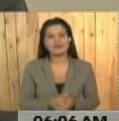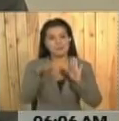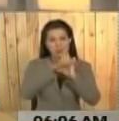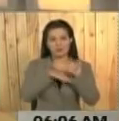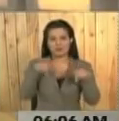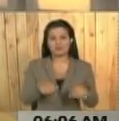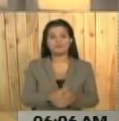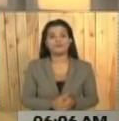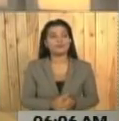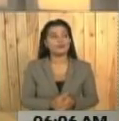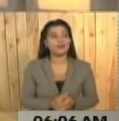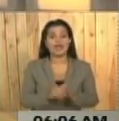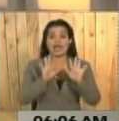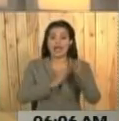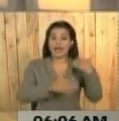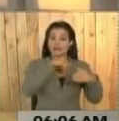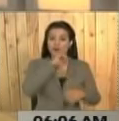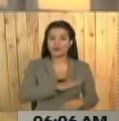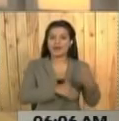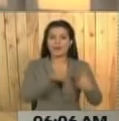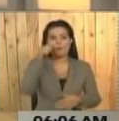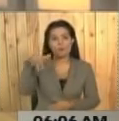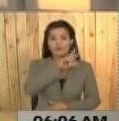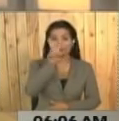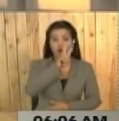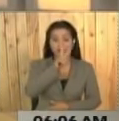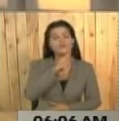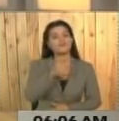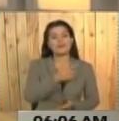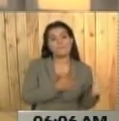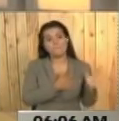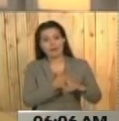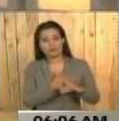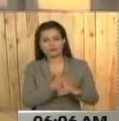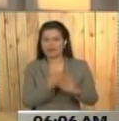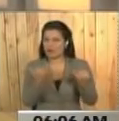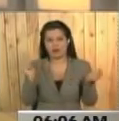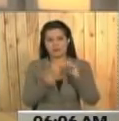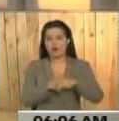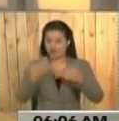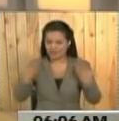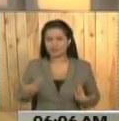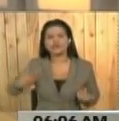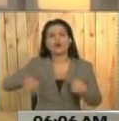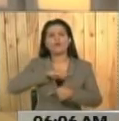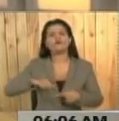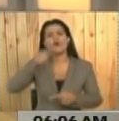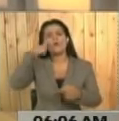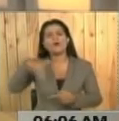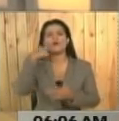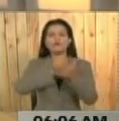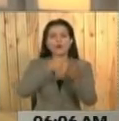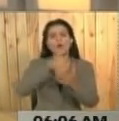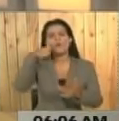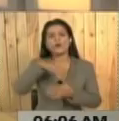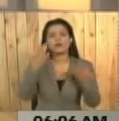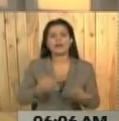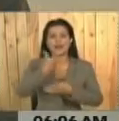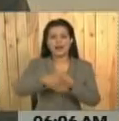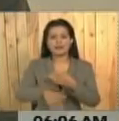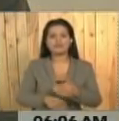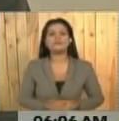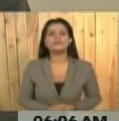vamos fue el llamado a al pueblo venezolano después de 6 de diciembre y ahora es lo que somos un pueblo luchador un pueblo que está en la calle